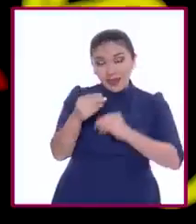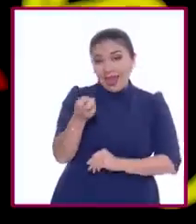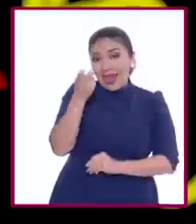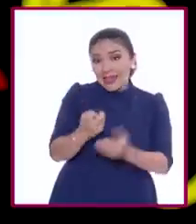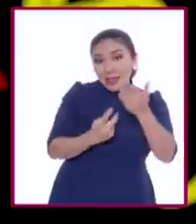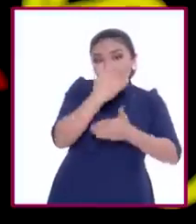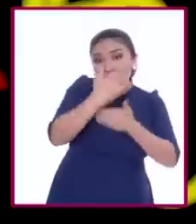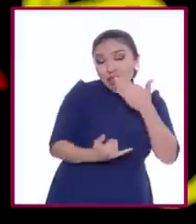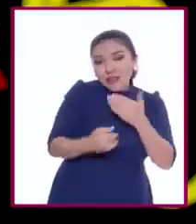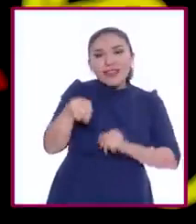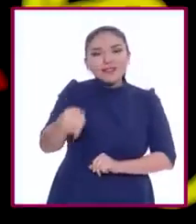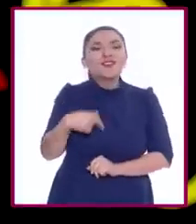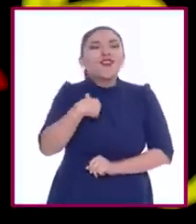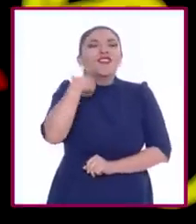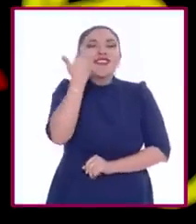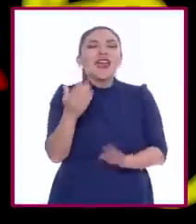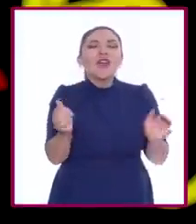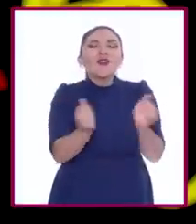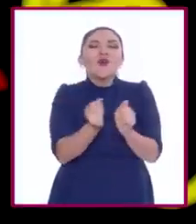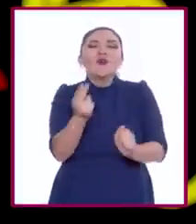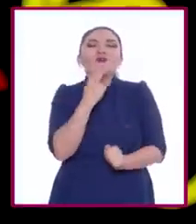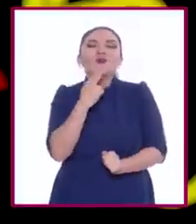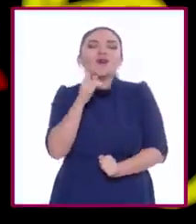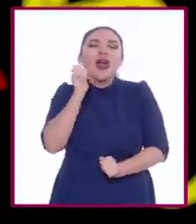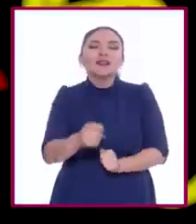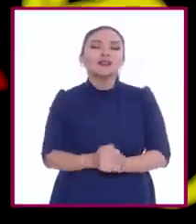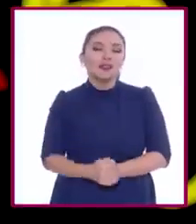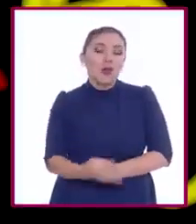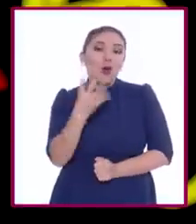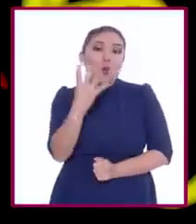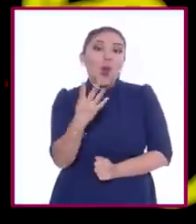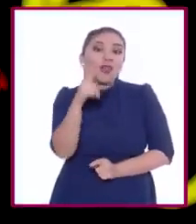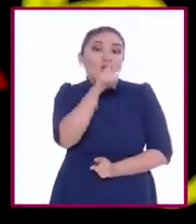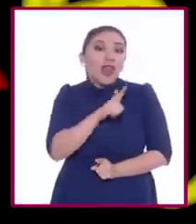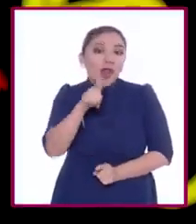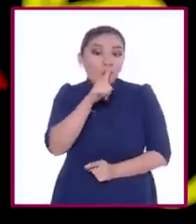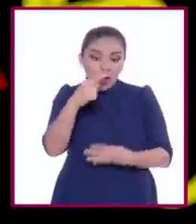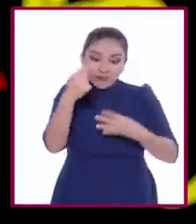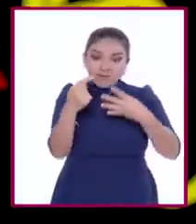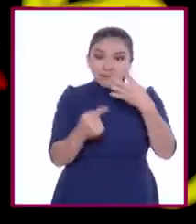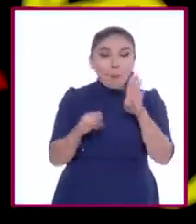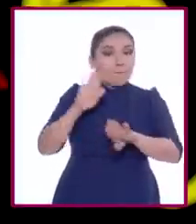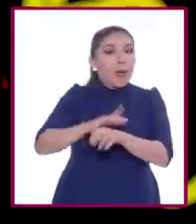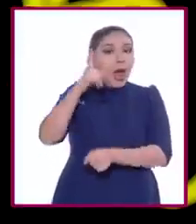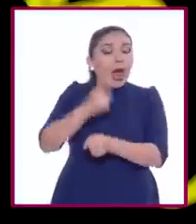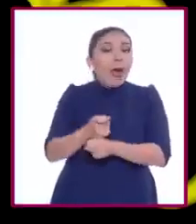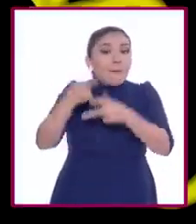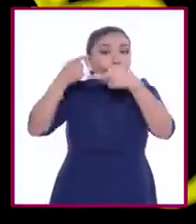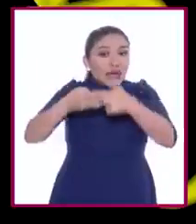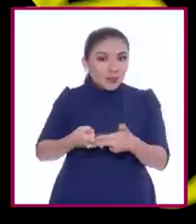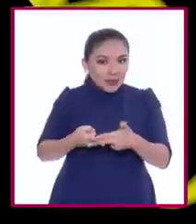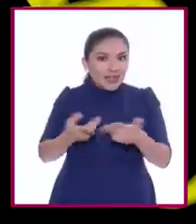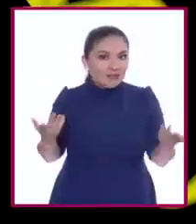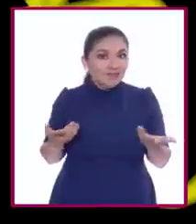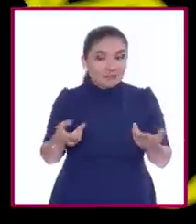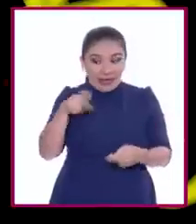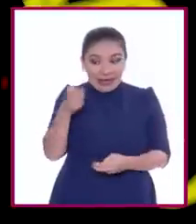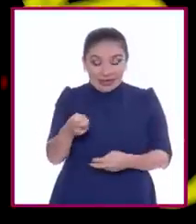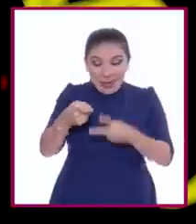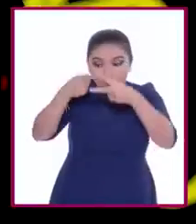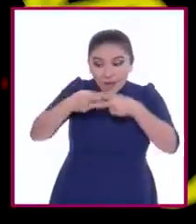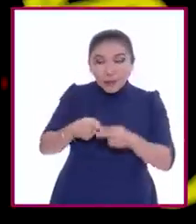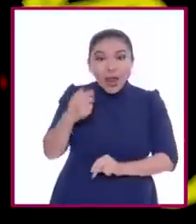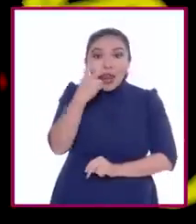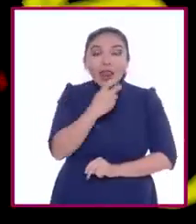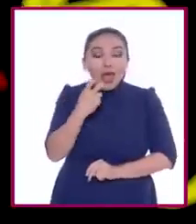este proyecto, lo primero que traté de utilizar fue pues, los 4 lenguajes, ¿no? Sobre todo el lenguaje matemático. El